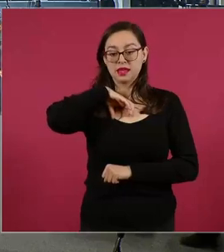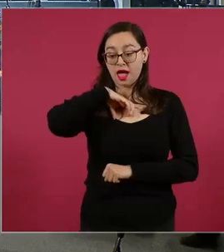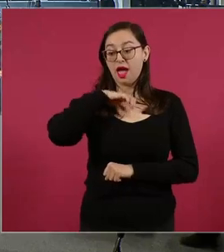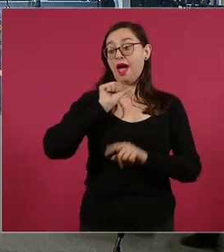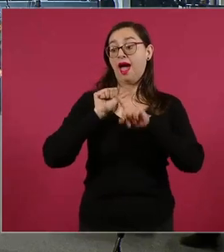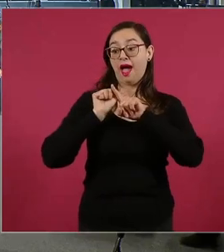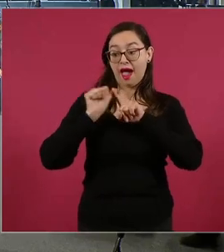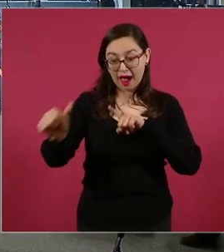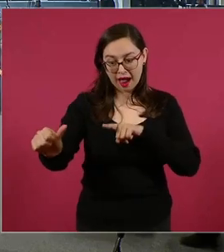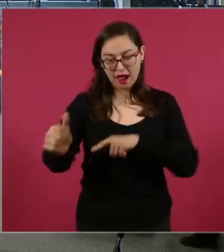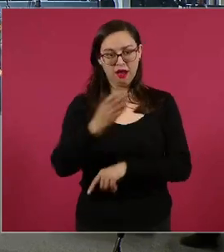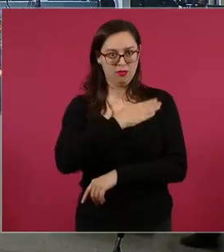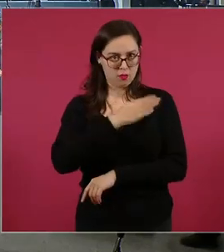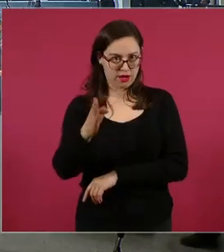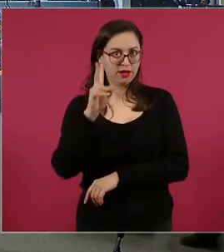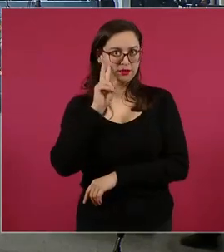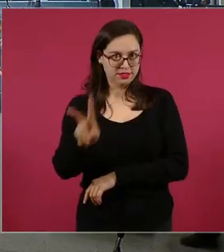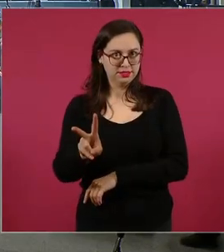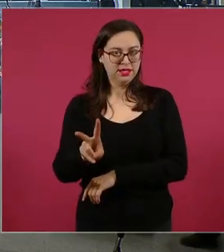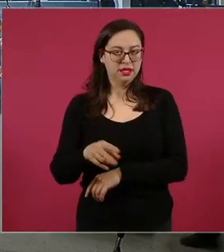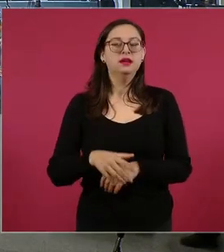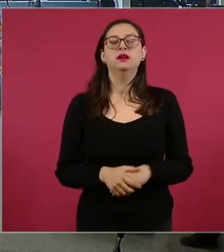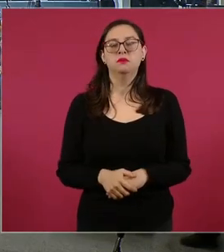Está el compromiso que también